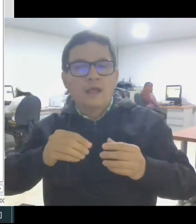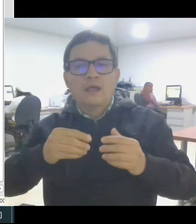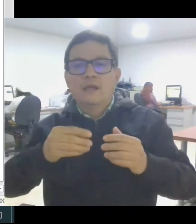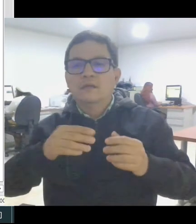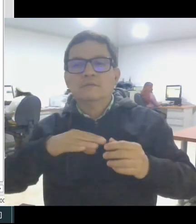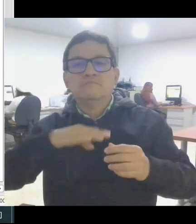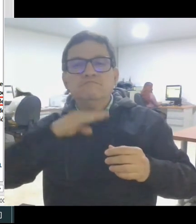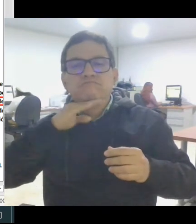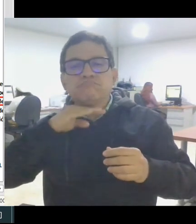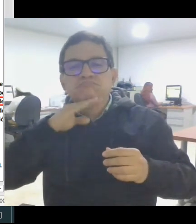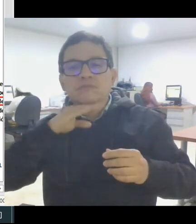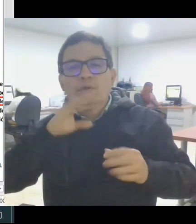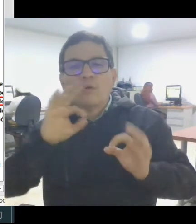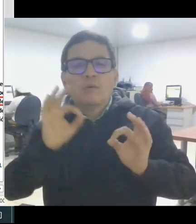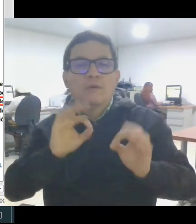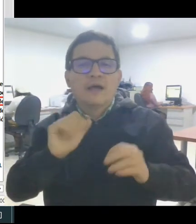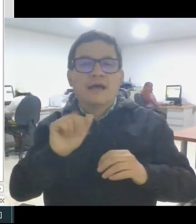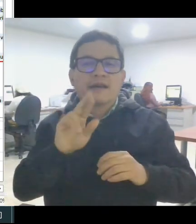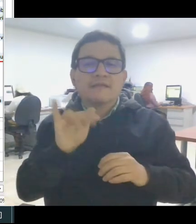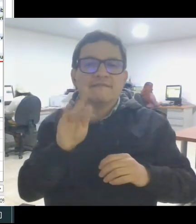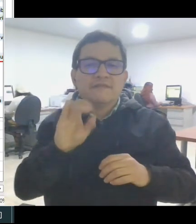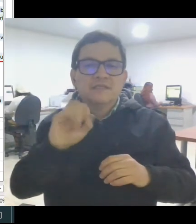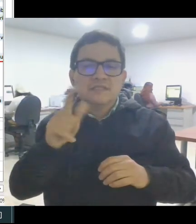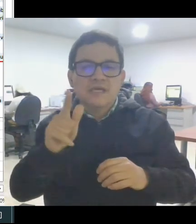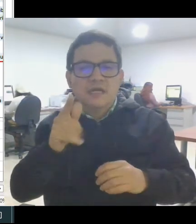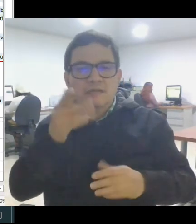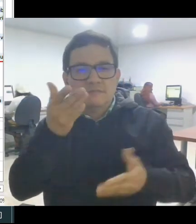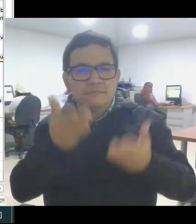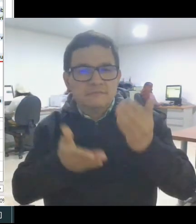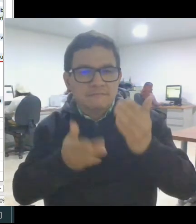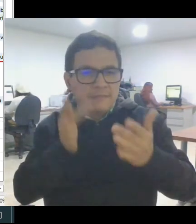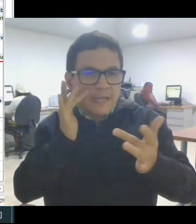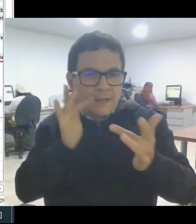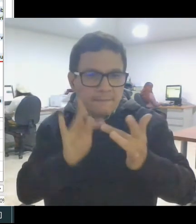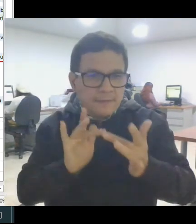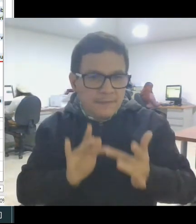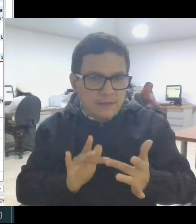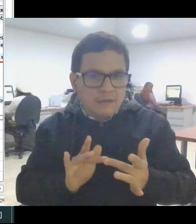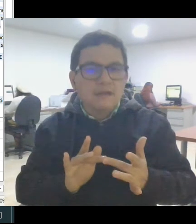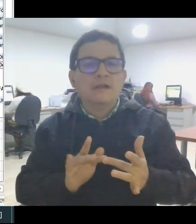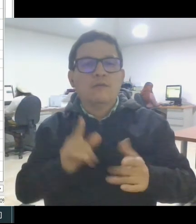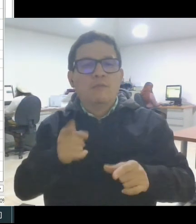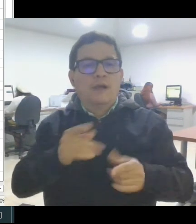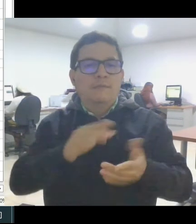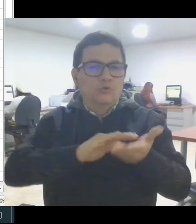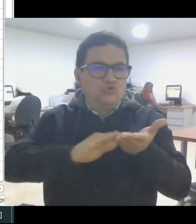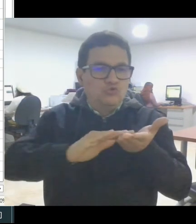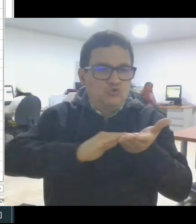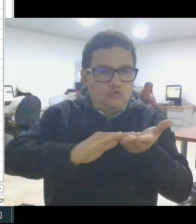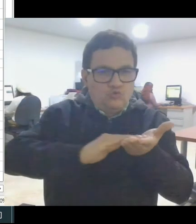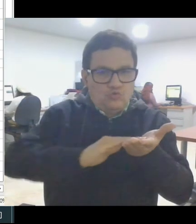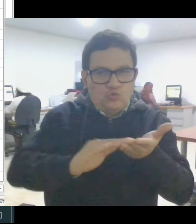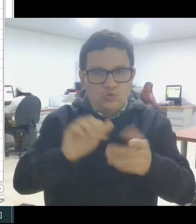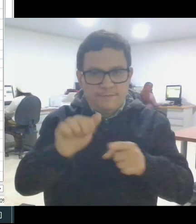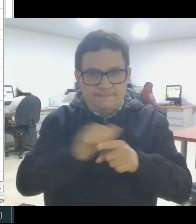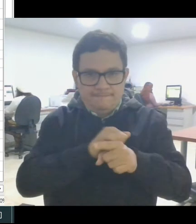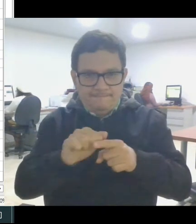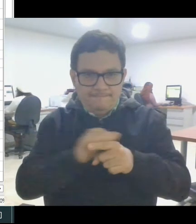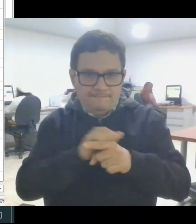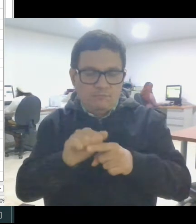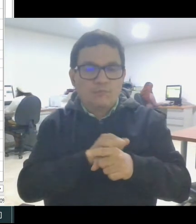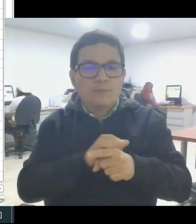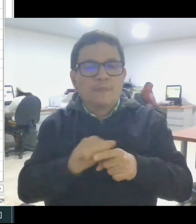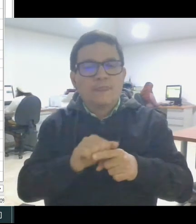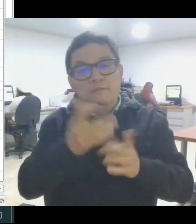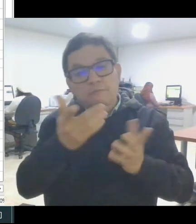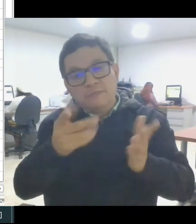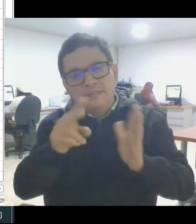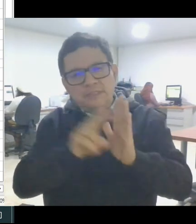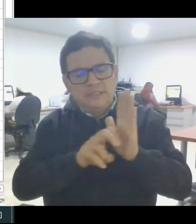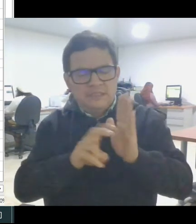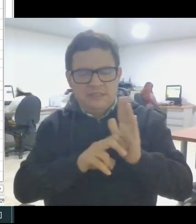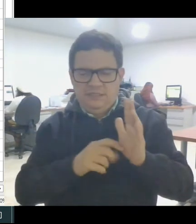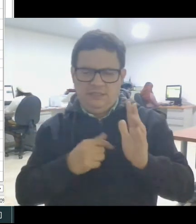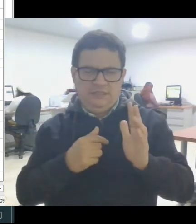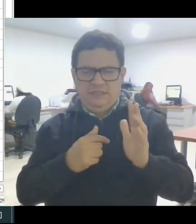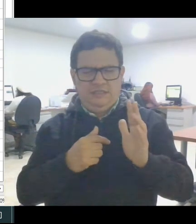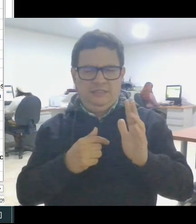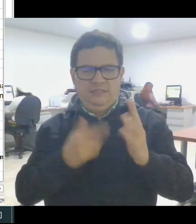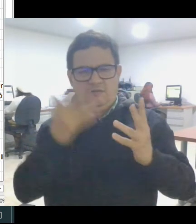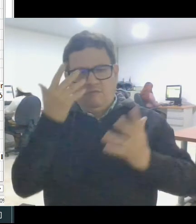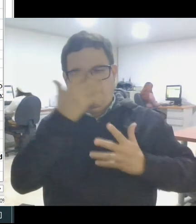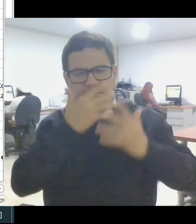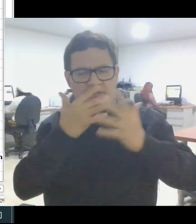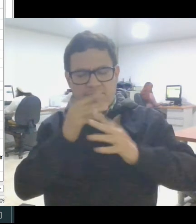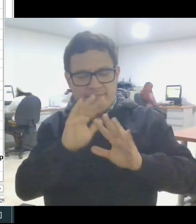negatividad. Entonces, vamos con la solución del ejercicio. Tal vez en teoría es un poco confuso, vamos